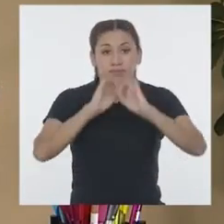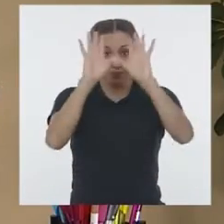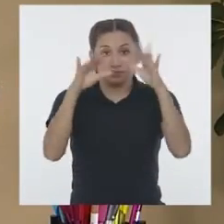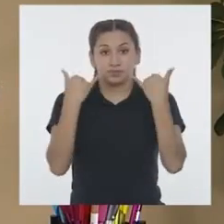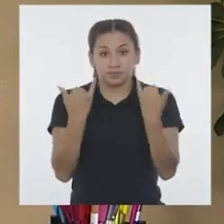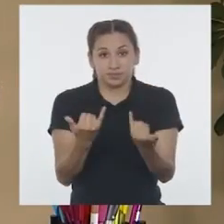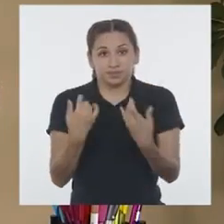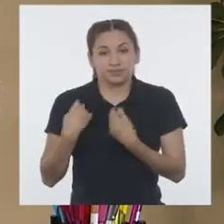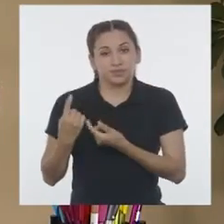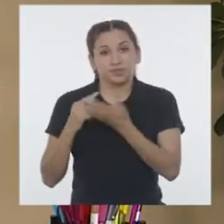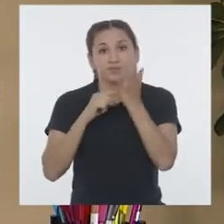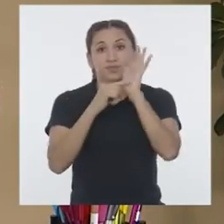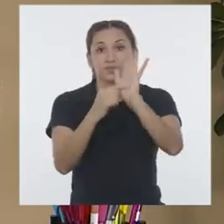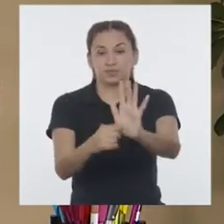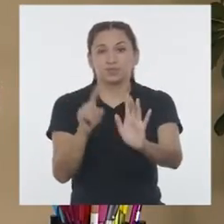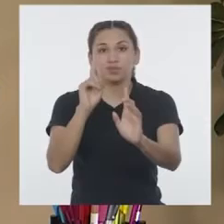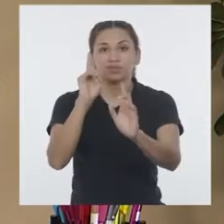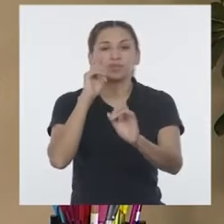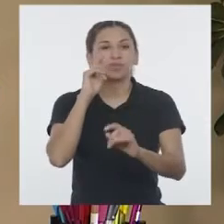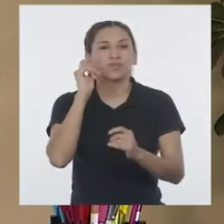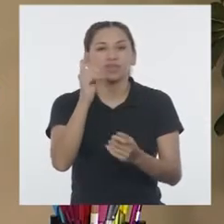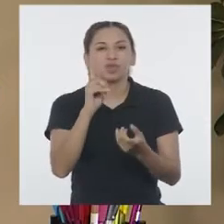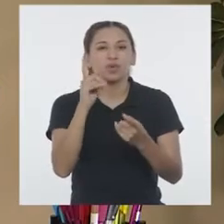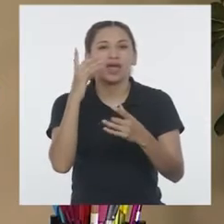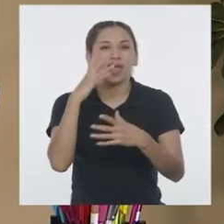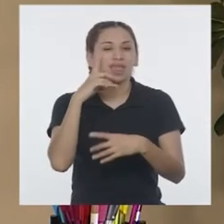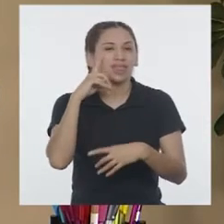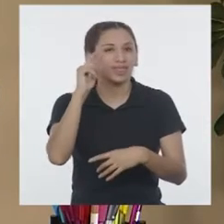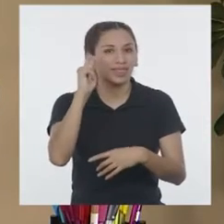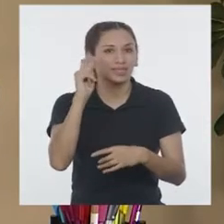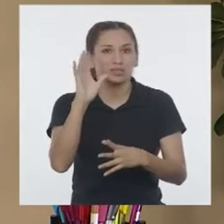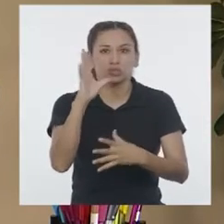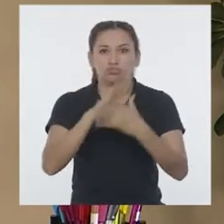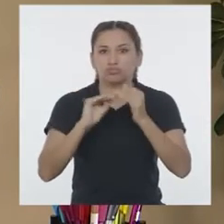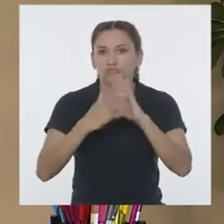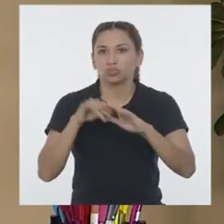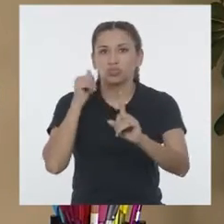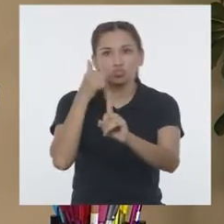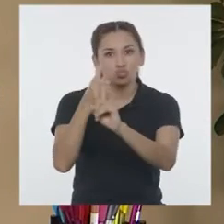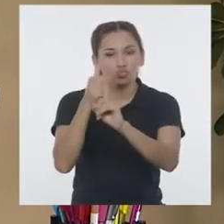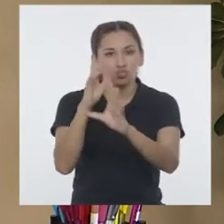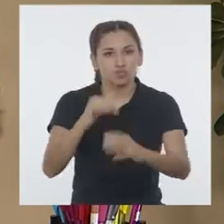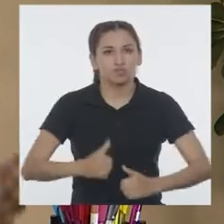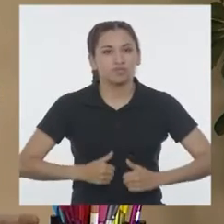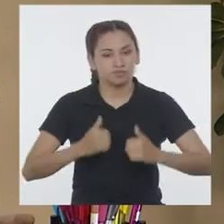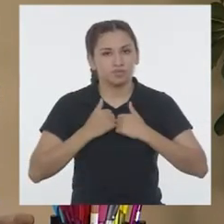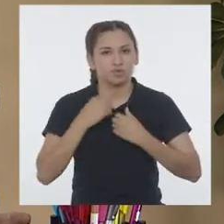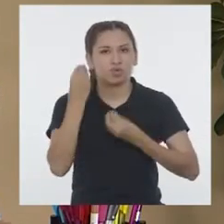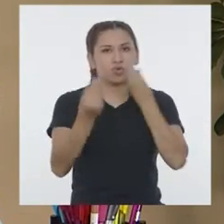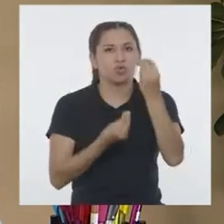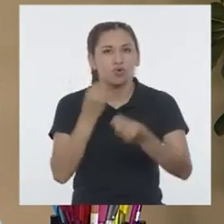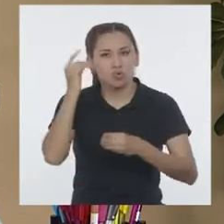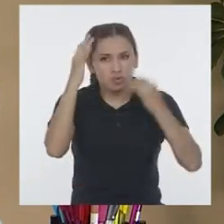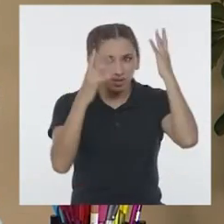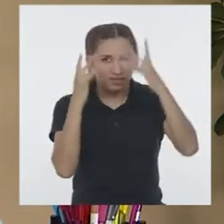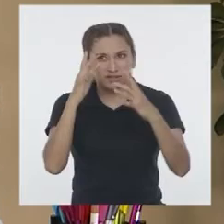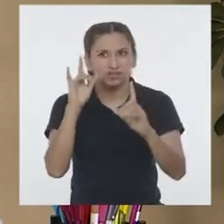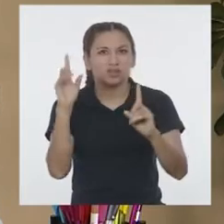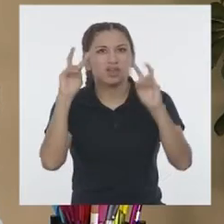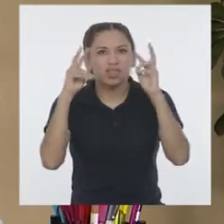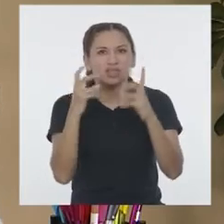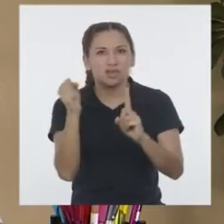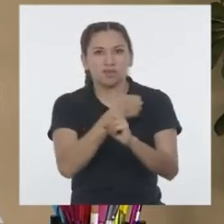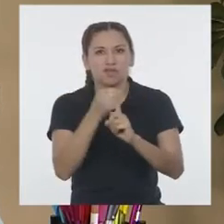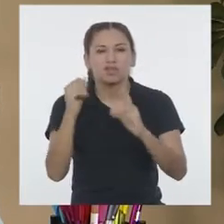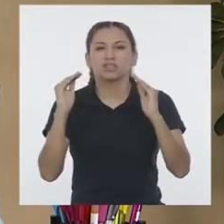El día de hoy traemos el testimonio de una familia que responde a las preguntas: ¿cómo reflexionan sobre el tema de